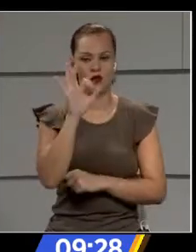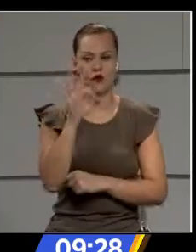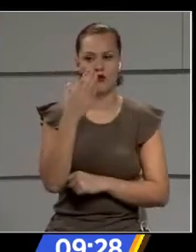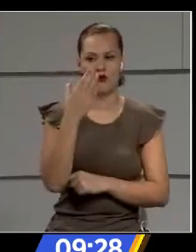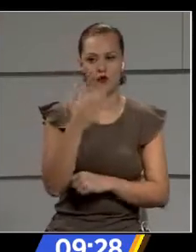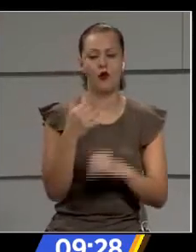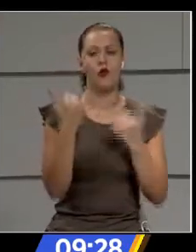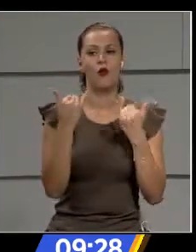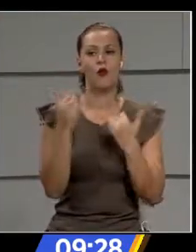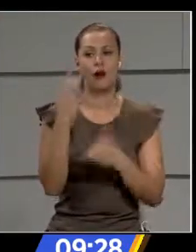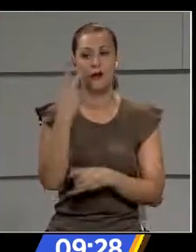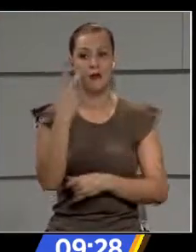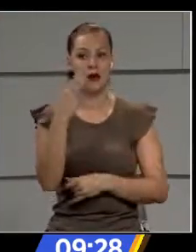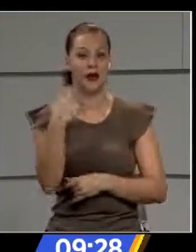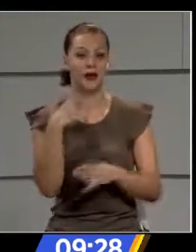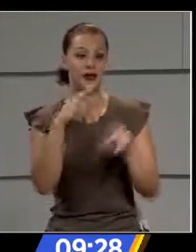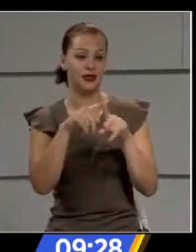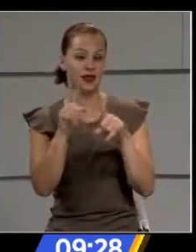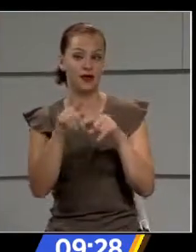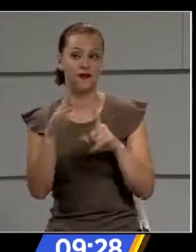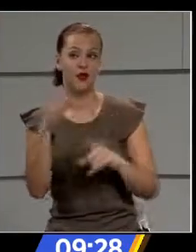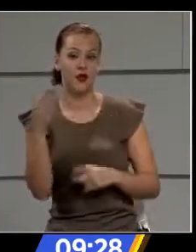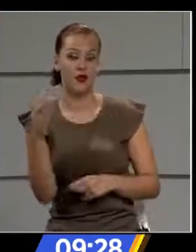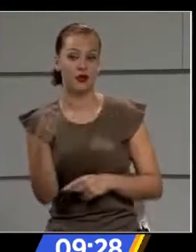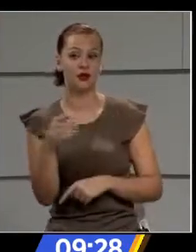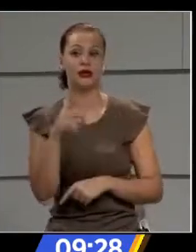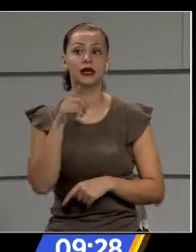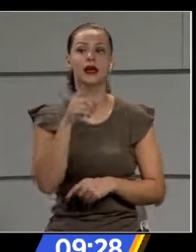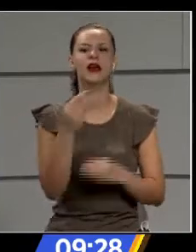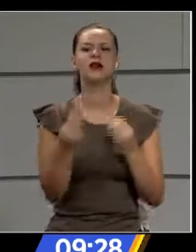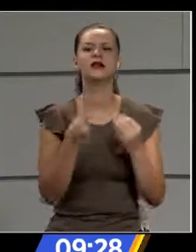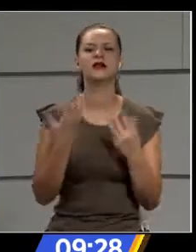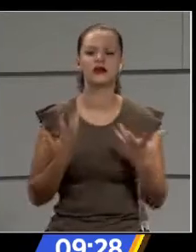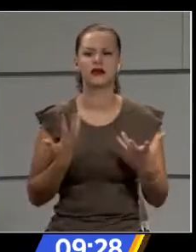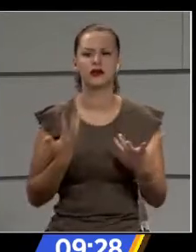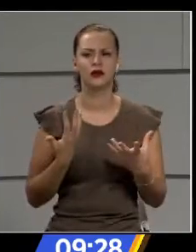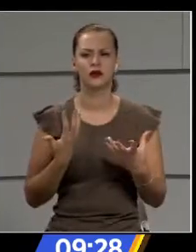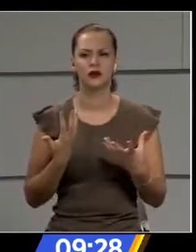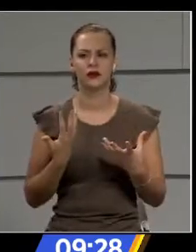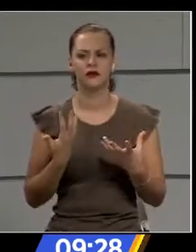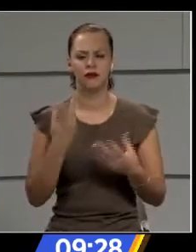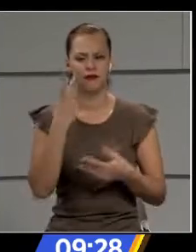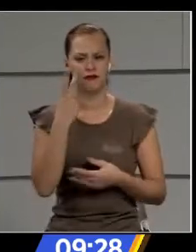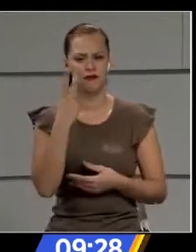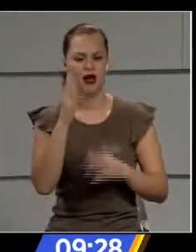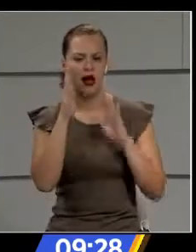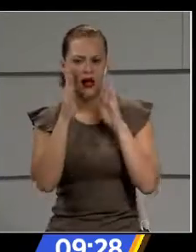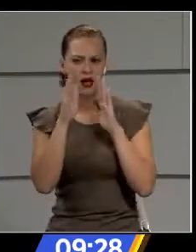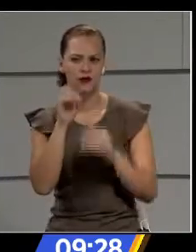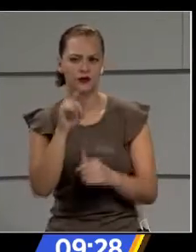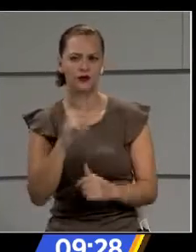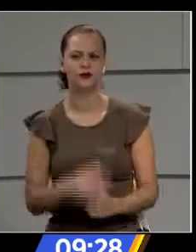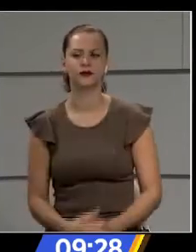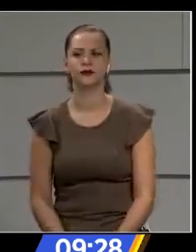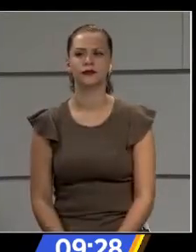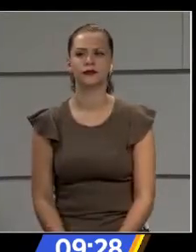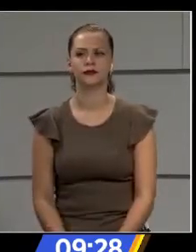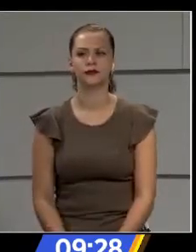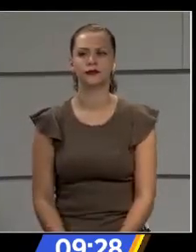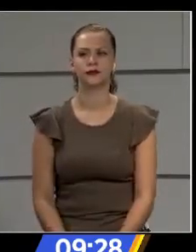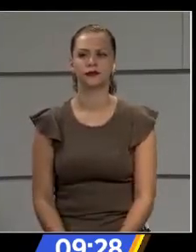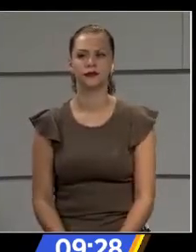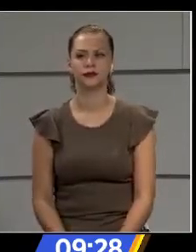Juego de anatomía. Vemos que tenemos varios elementos, ¿verdad, Caro? ¿Y qué está haciendo esta niña? A ver, vamos a poner atención, a ver qué está haciendo